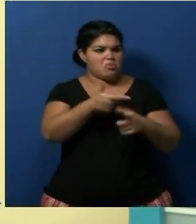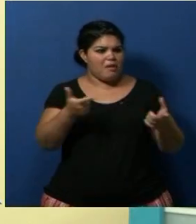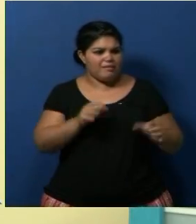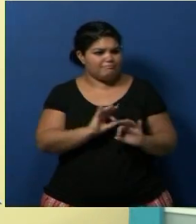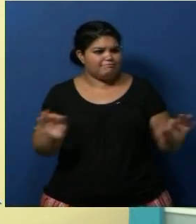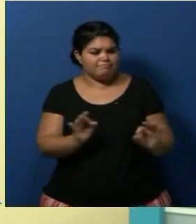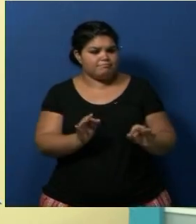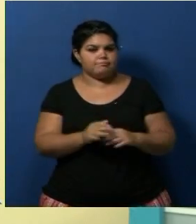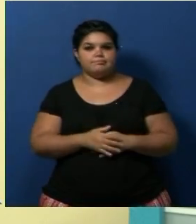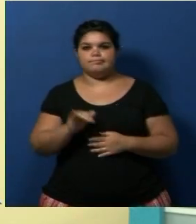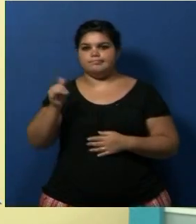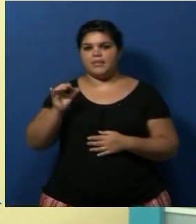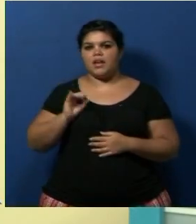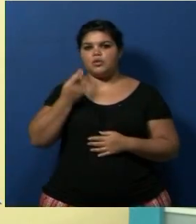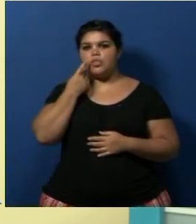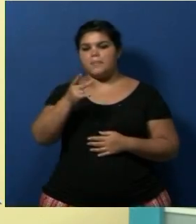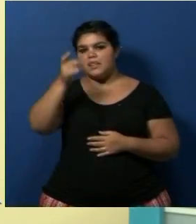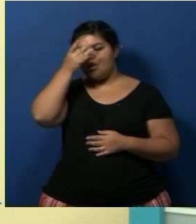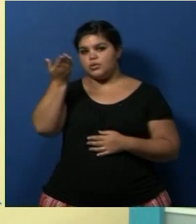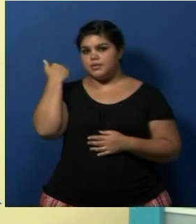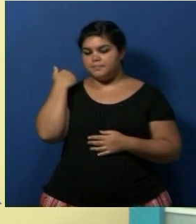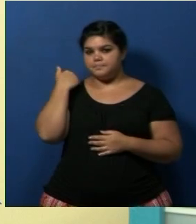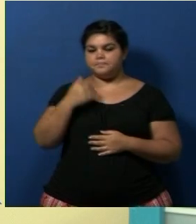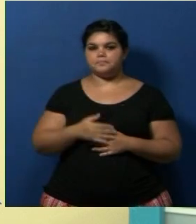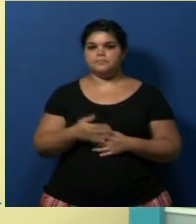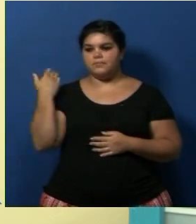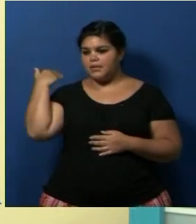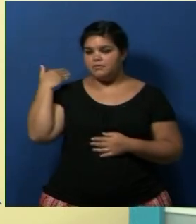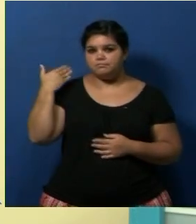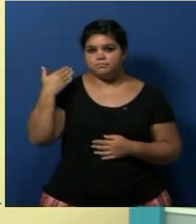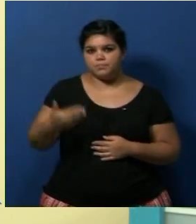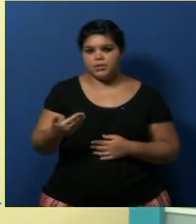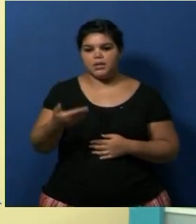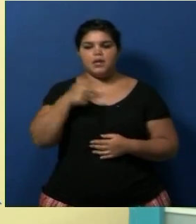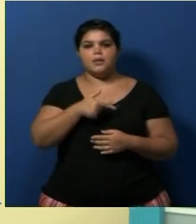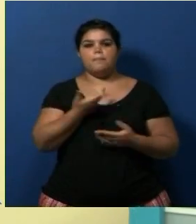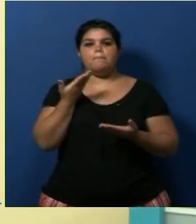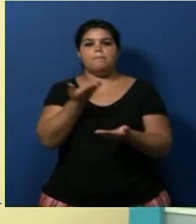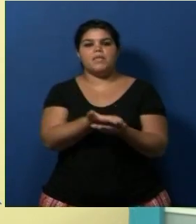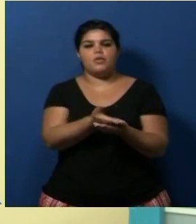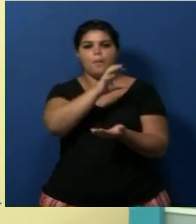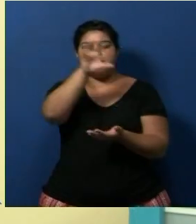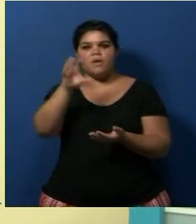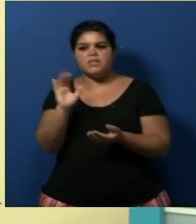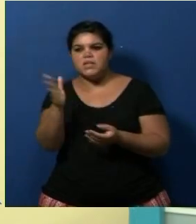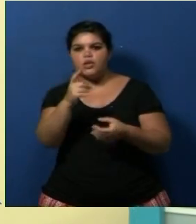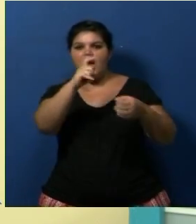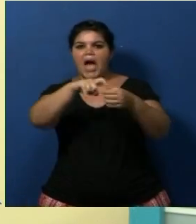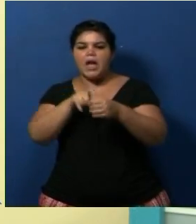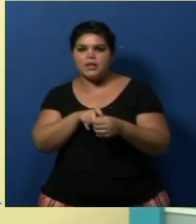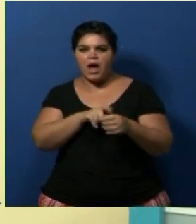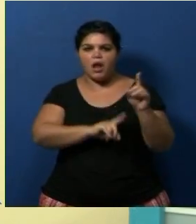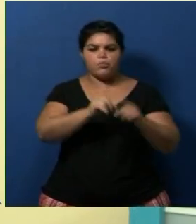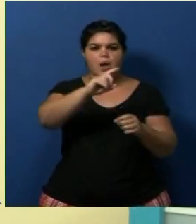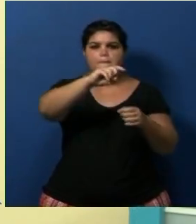Corte, desde el año 2012, le pidió a todas las provincias que adhirieran, y hay algunas provincias que lo han hecho,